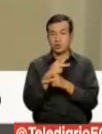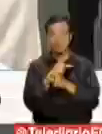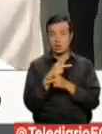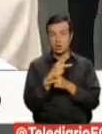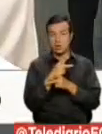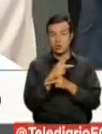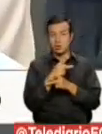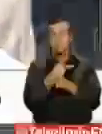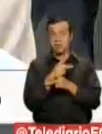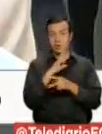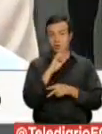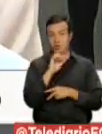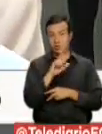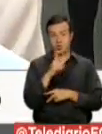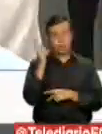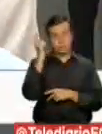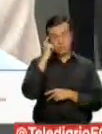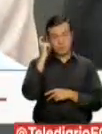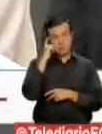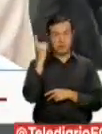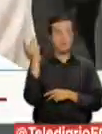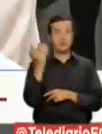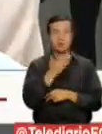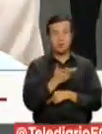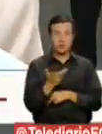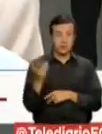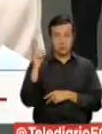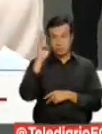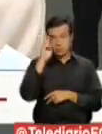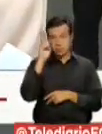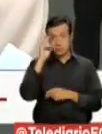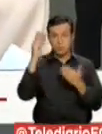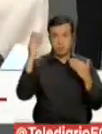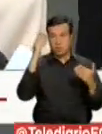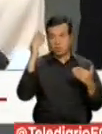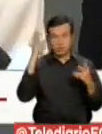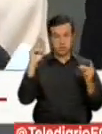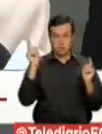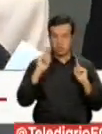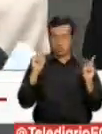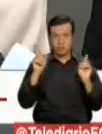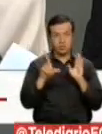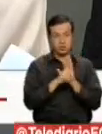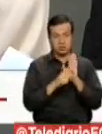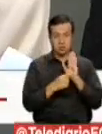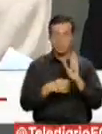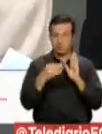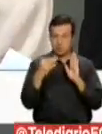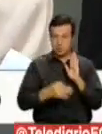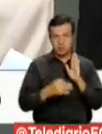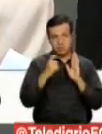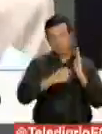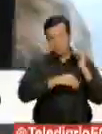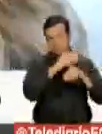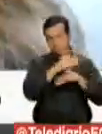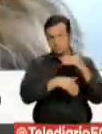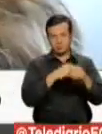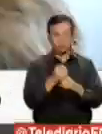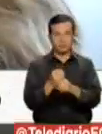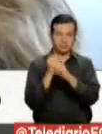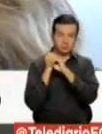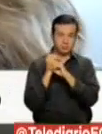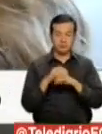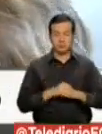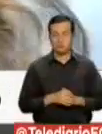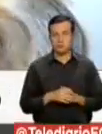Legislativa. Y que no se piense que se está jugando al vaivén de la política. Esto es un tema legal que hay que darle cumplimiento obligatorio. En el